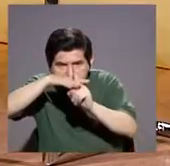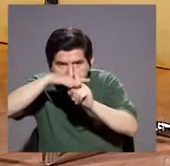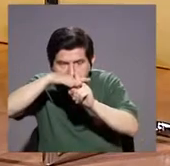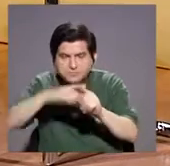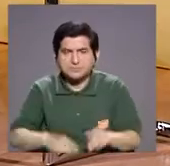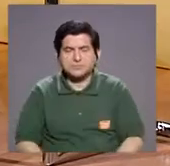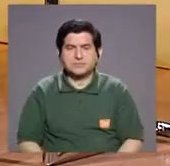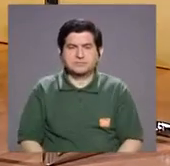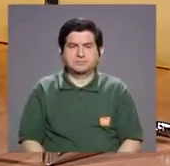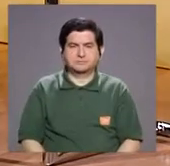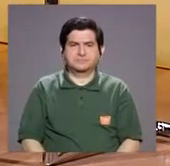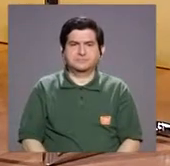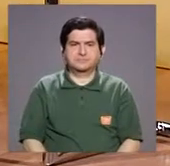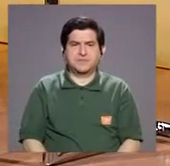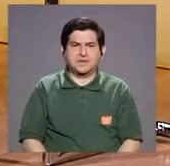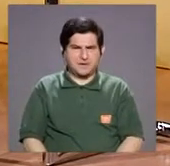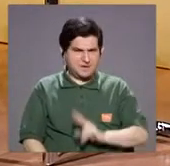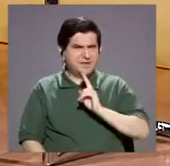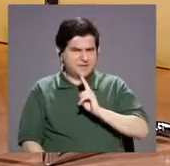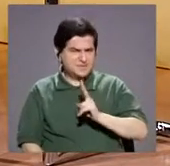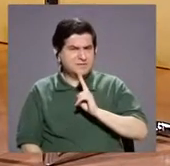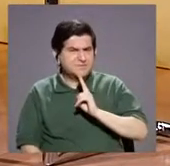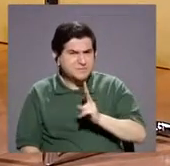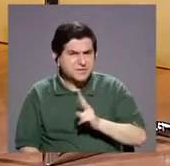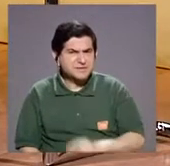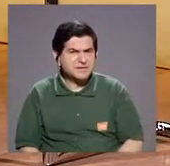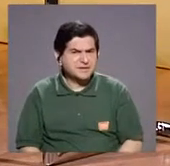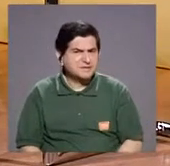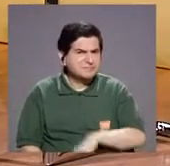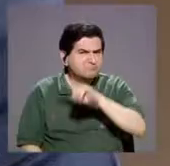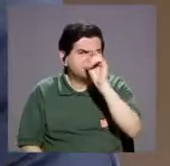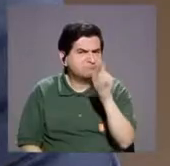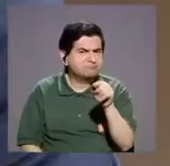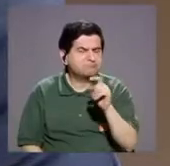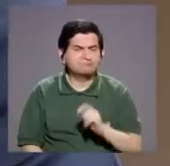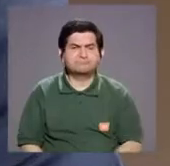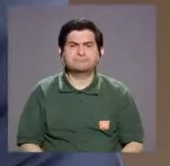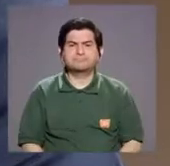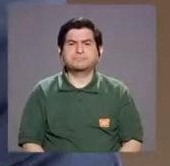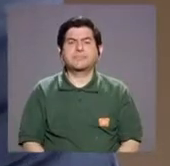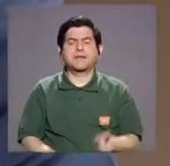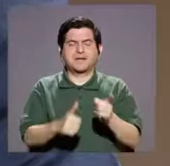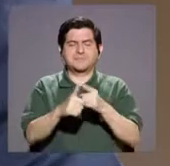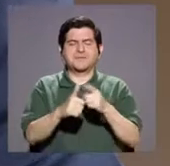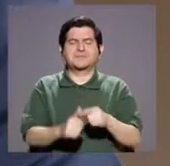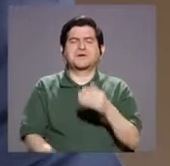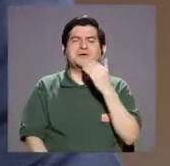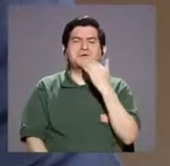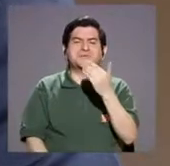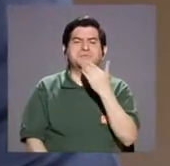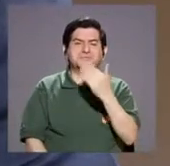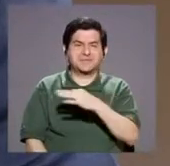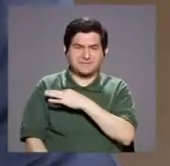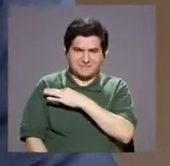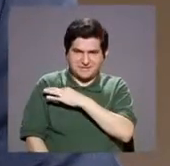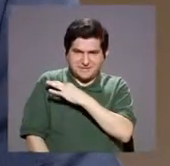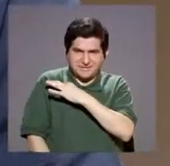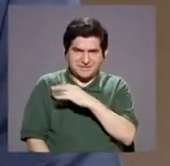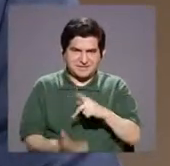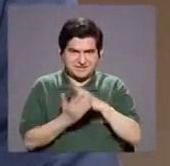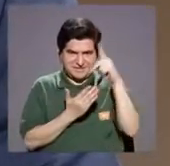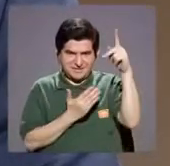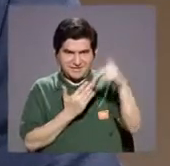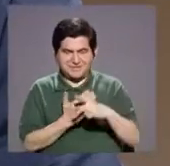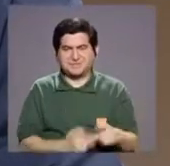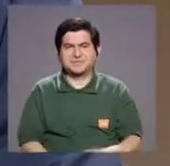magnífica no es eso cierto señor director bueno primero juan muchas gracias por invitarme a este programa